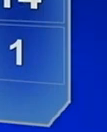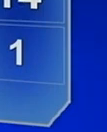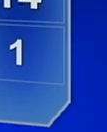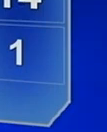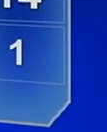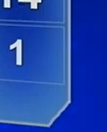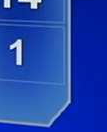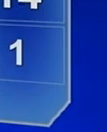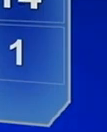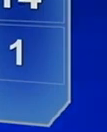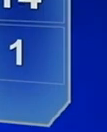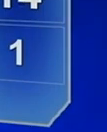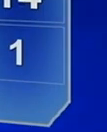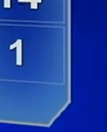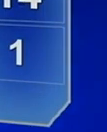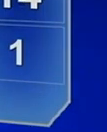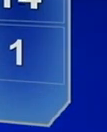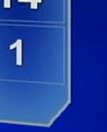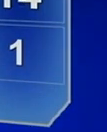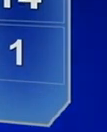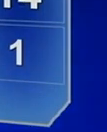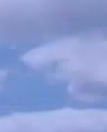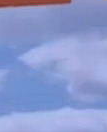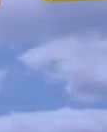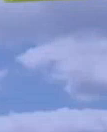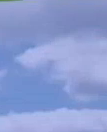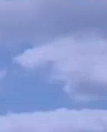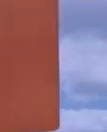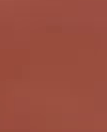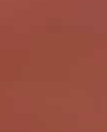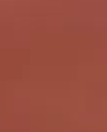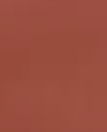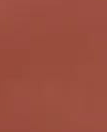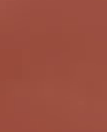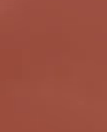para el sábado, temperatura más alta en La Paz llegando a los 15 grados.